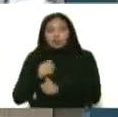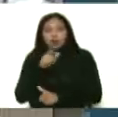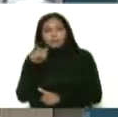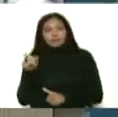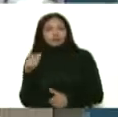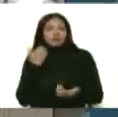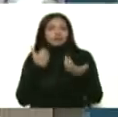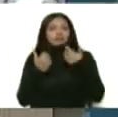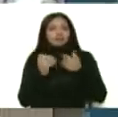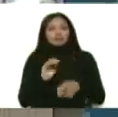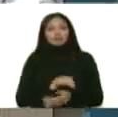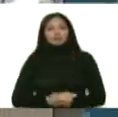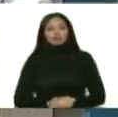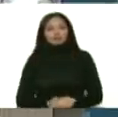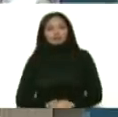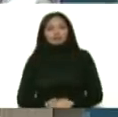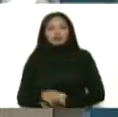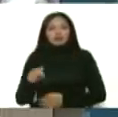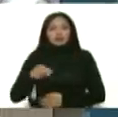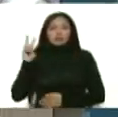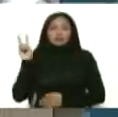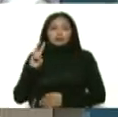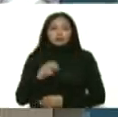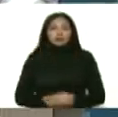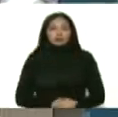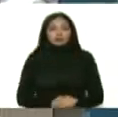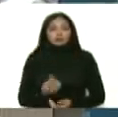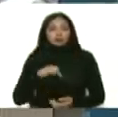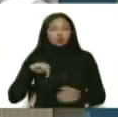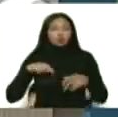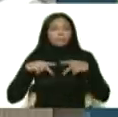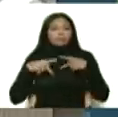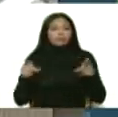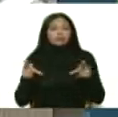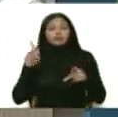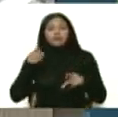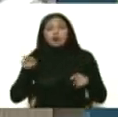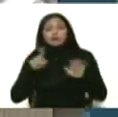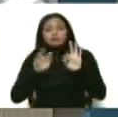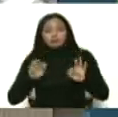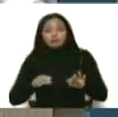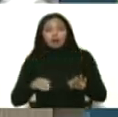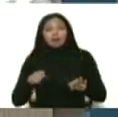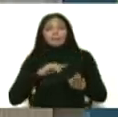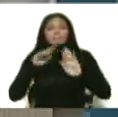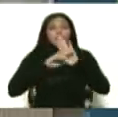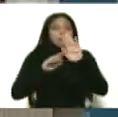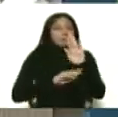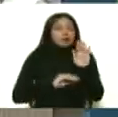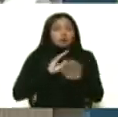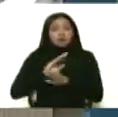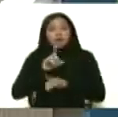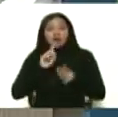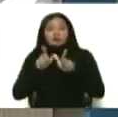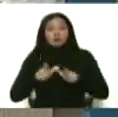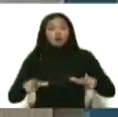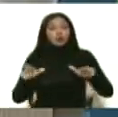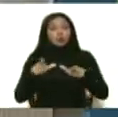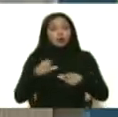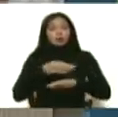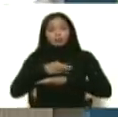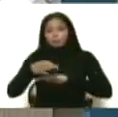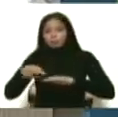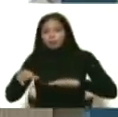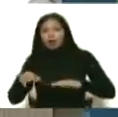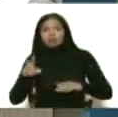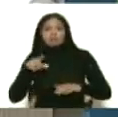de COVID-19 en Venezuela nos permite también establecer medidas determinadas en alguna zona, alguna región,